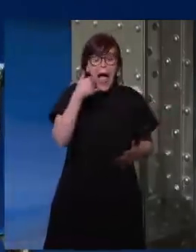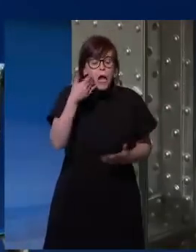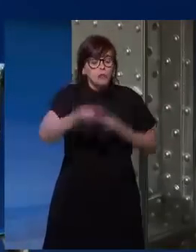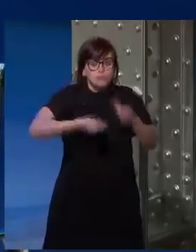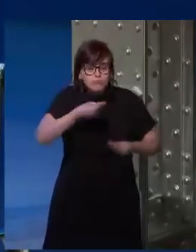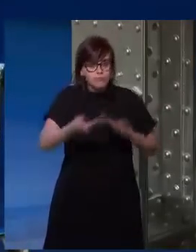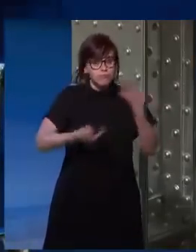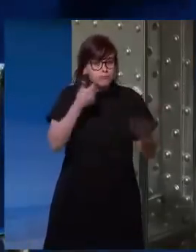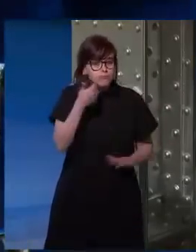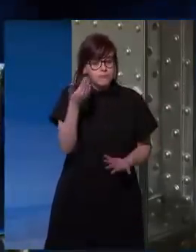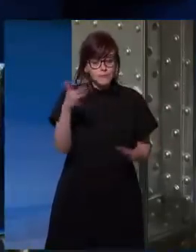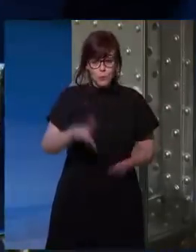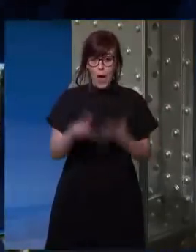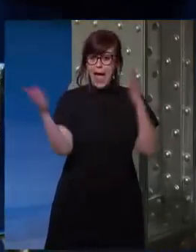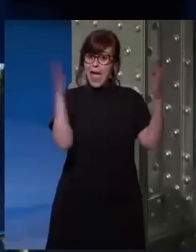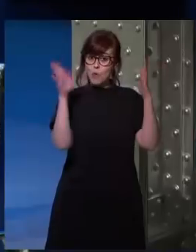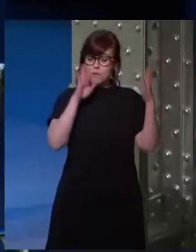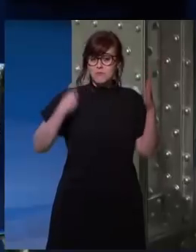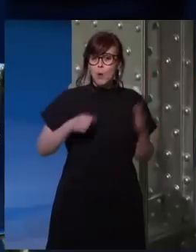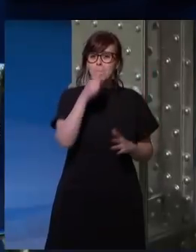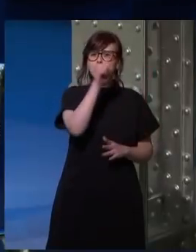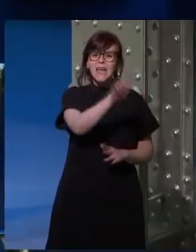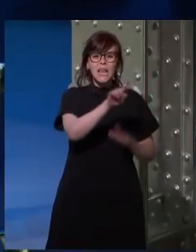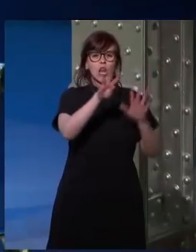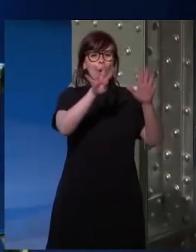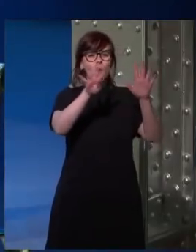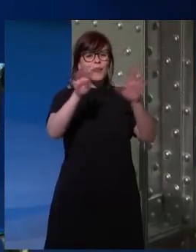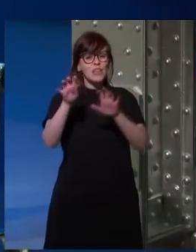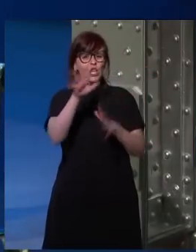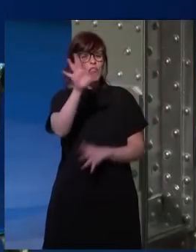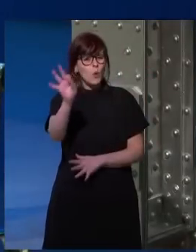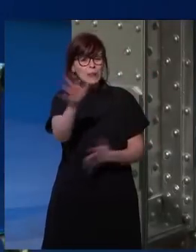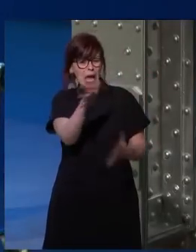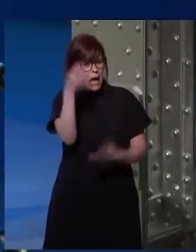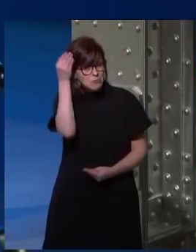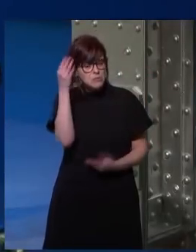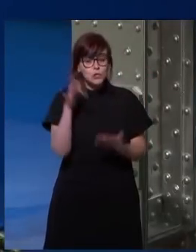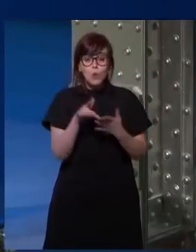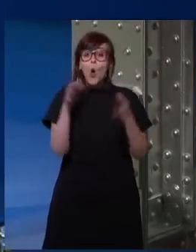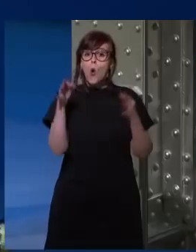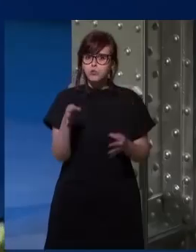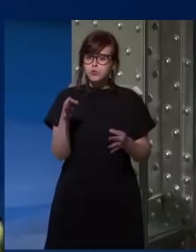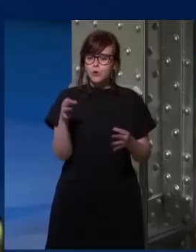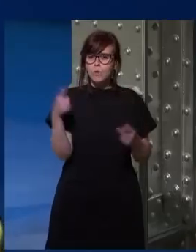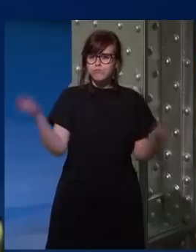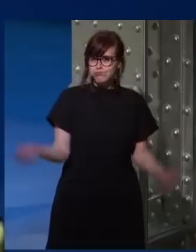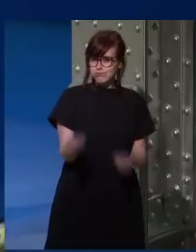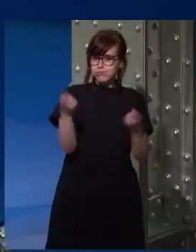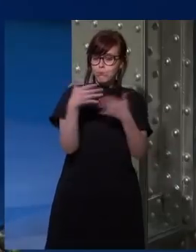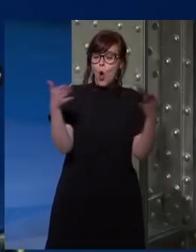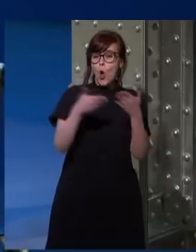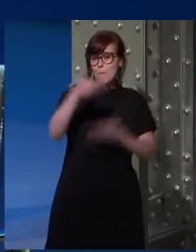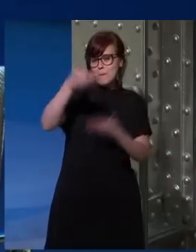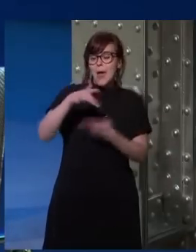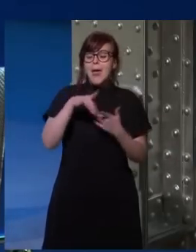en esa época, en 1900, eran los años 50, salió a la luz pública un caso de